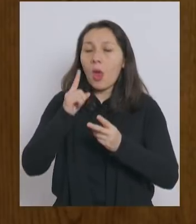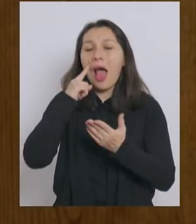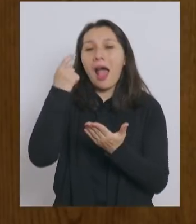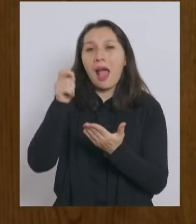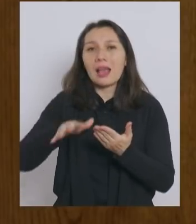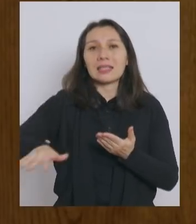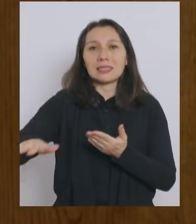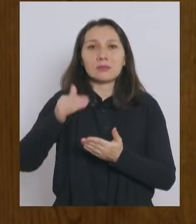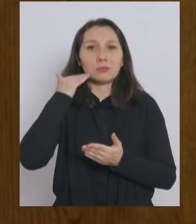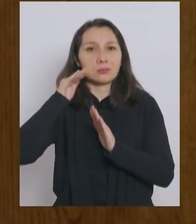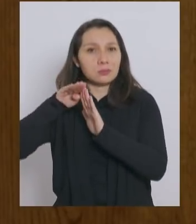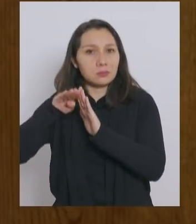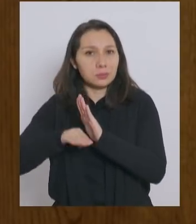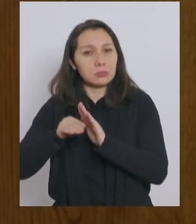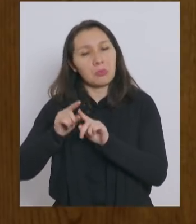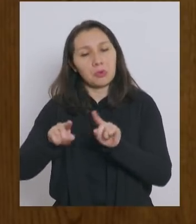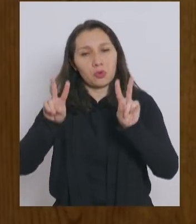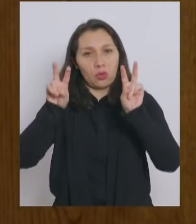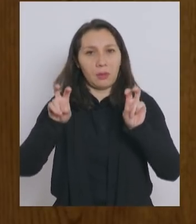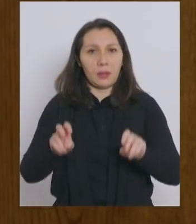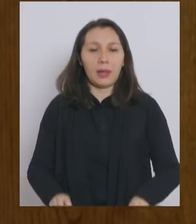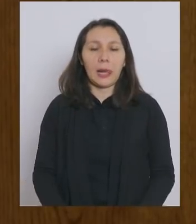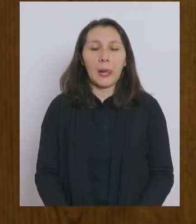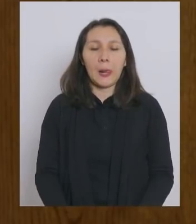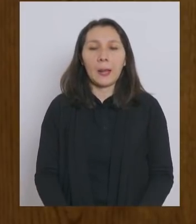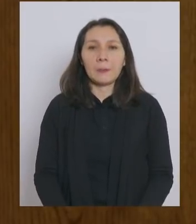esta población, entre otros.